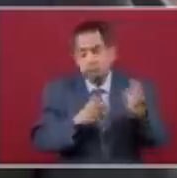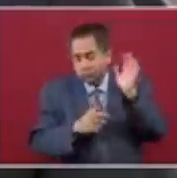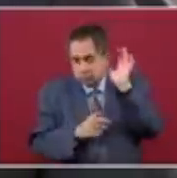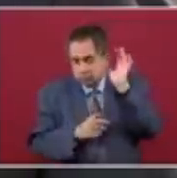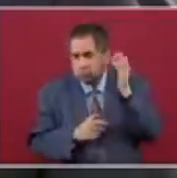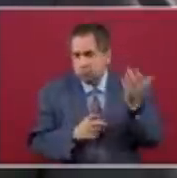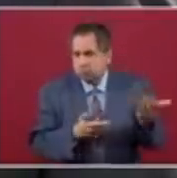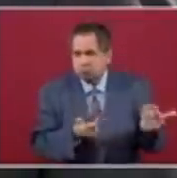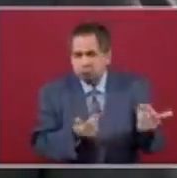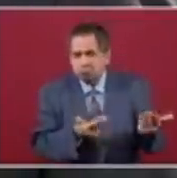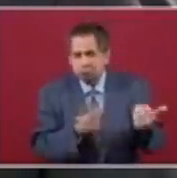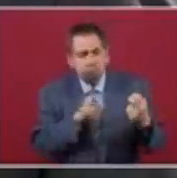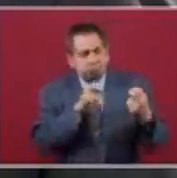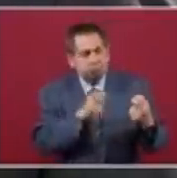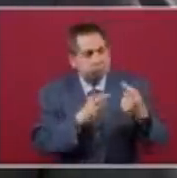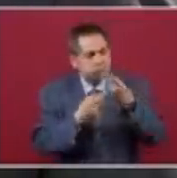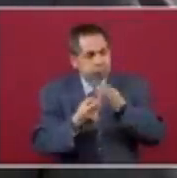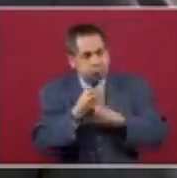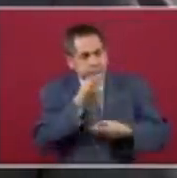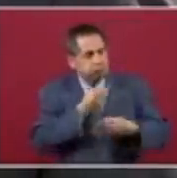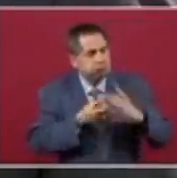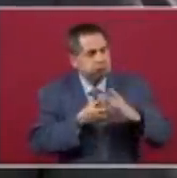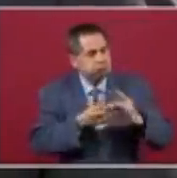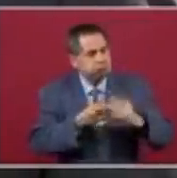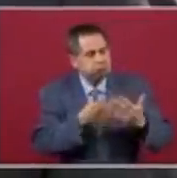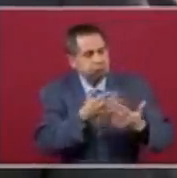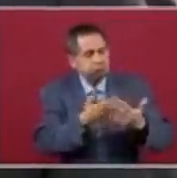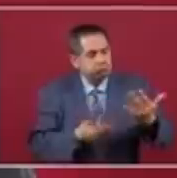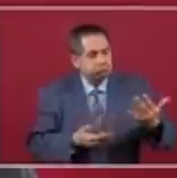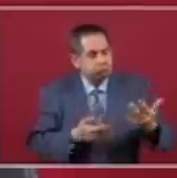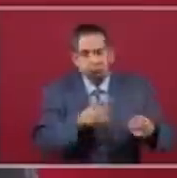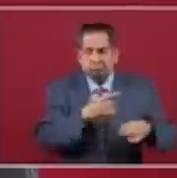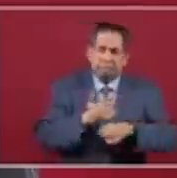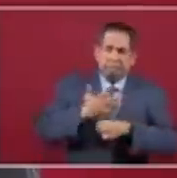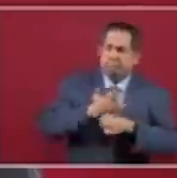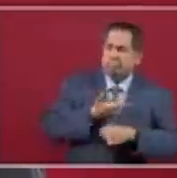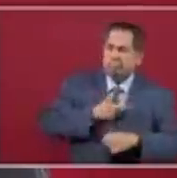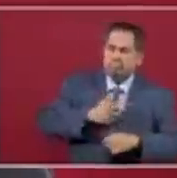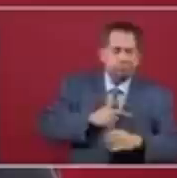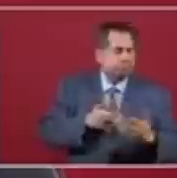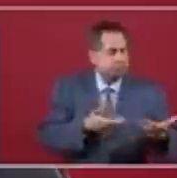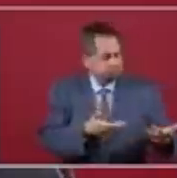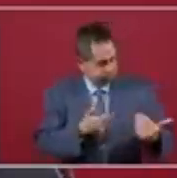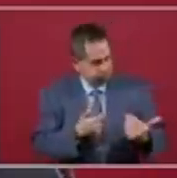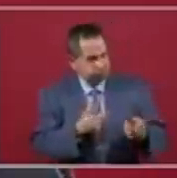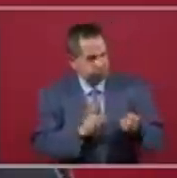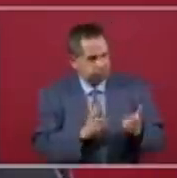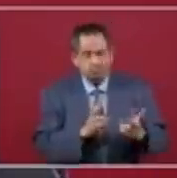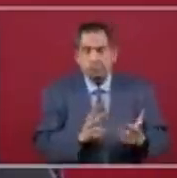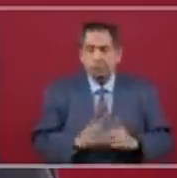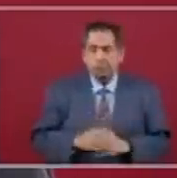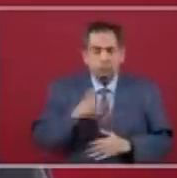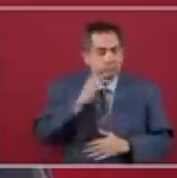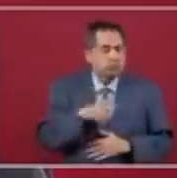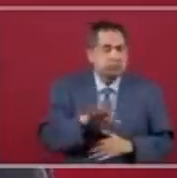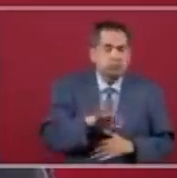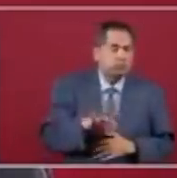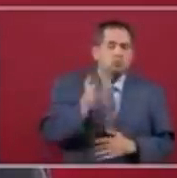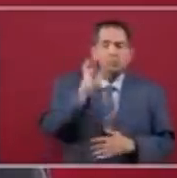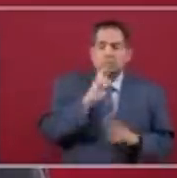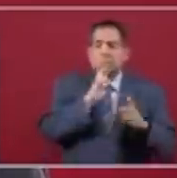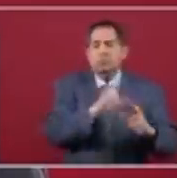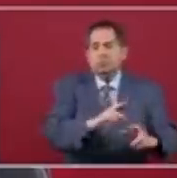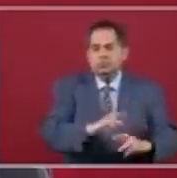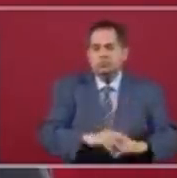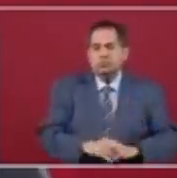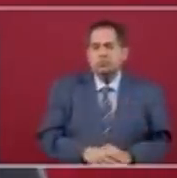escuchar a quienes están inconformes y buscar